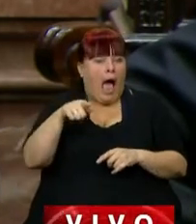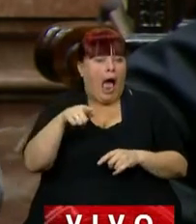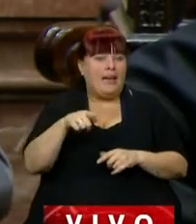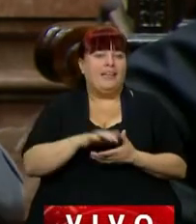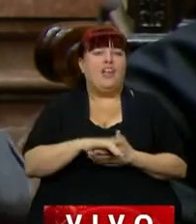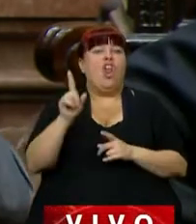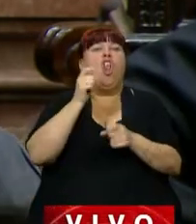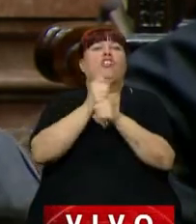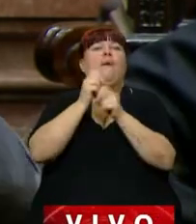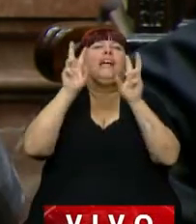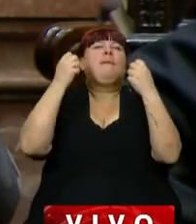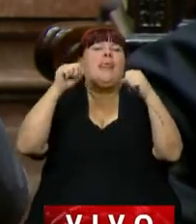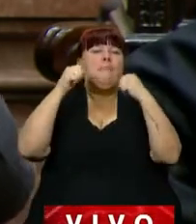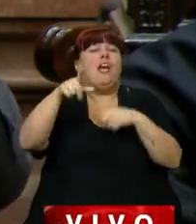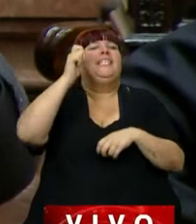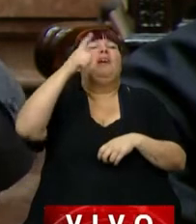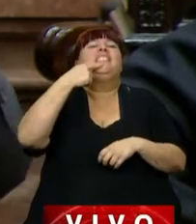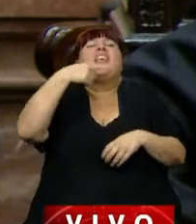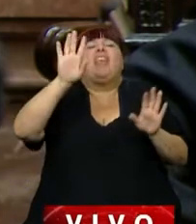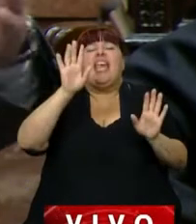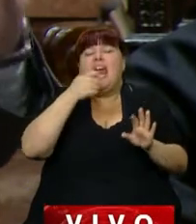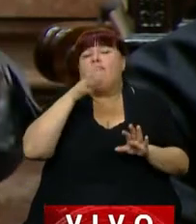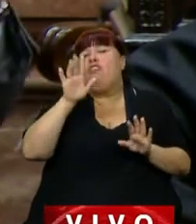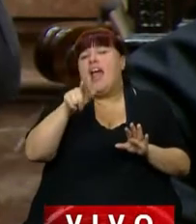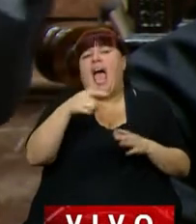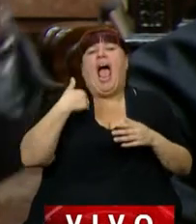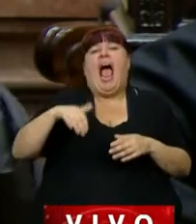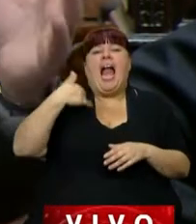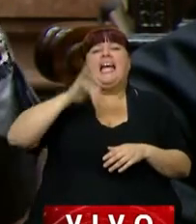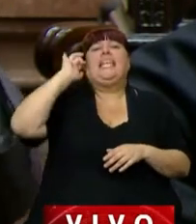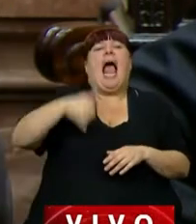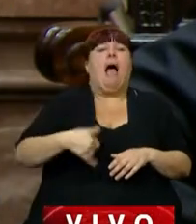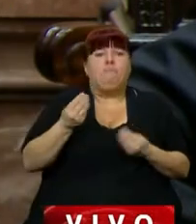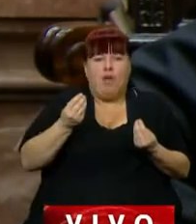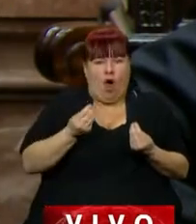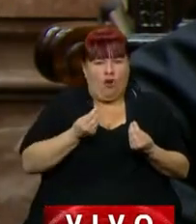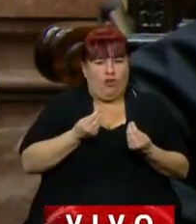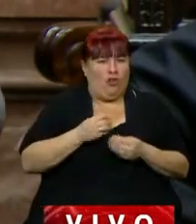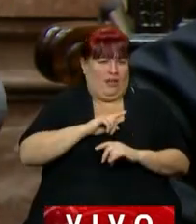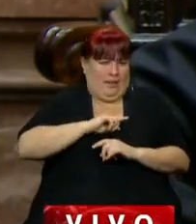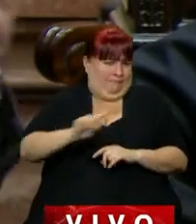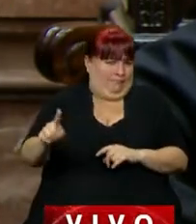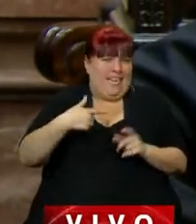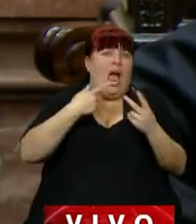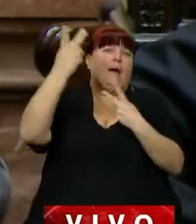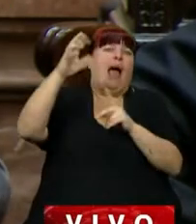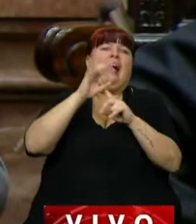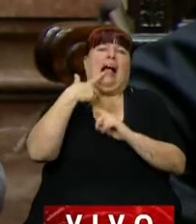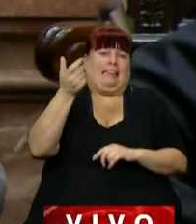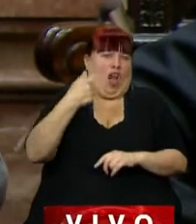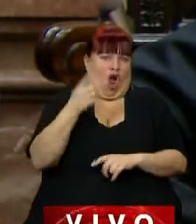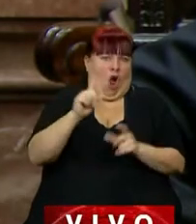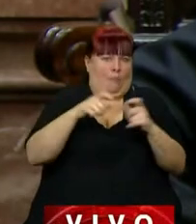no se dedica al periodismo deportivo. Imagínense si dijera que Argentina va a salir campeón, no compre ni un boleto para ir a